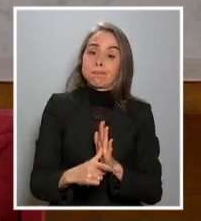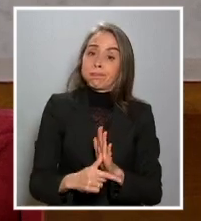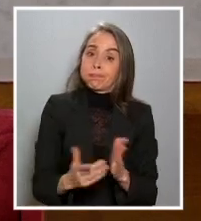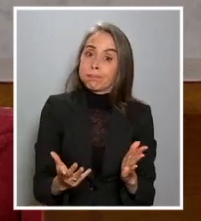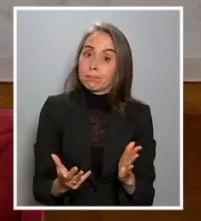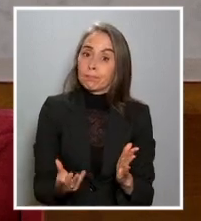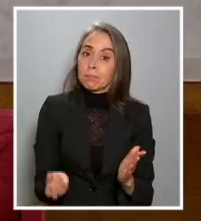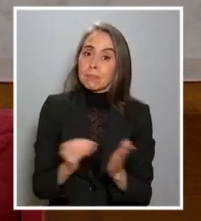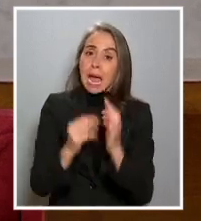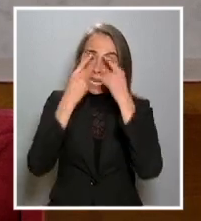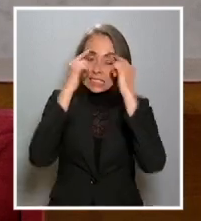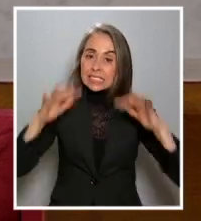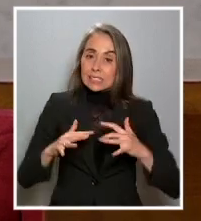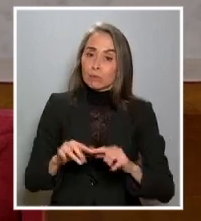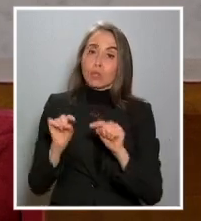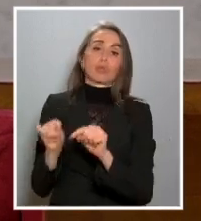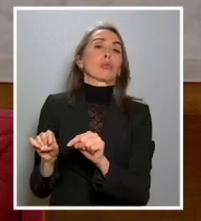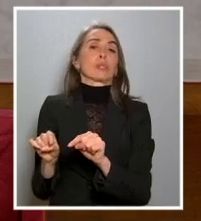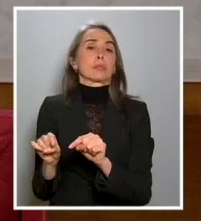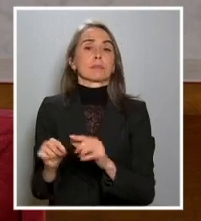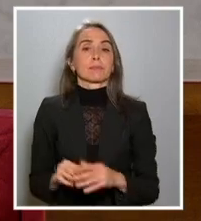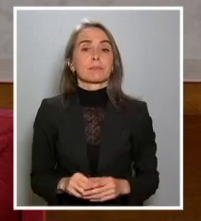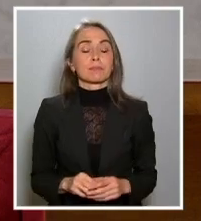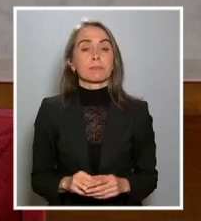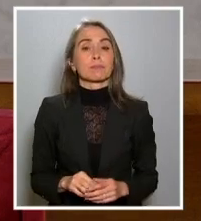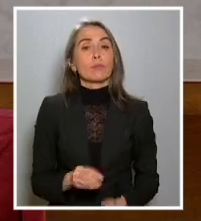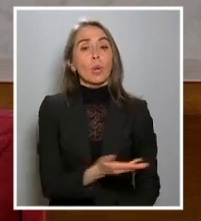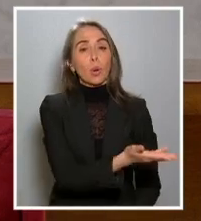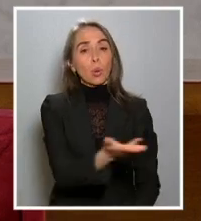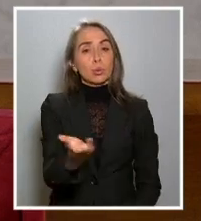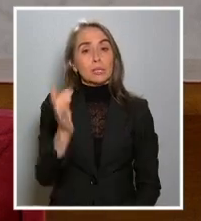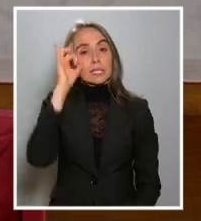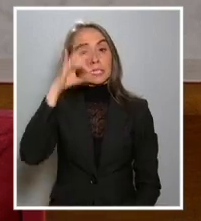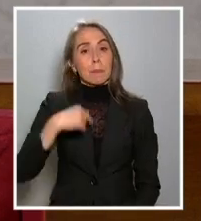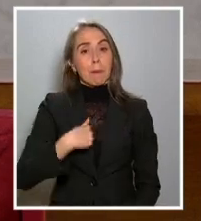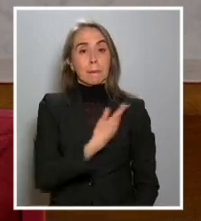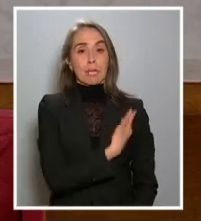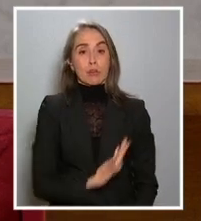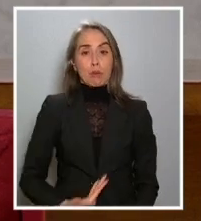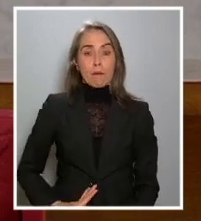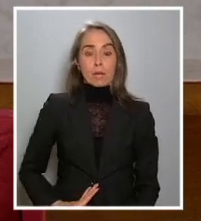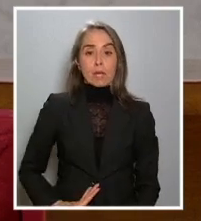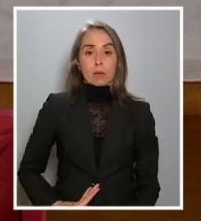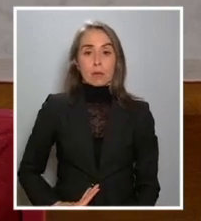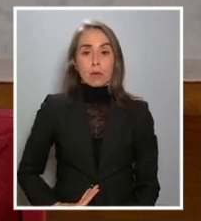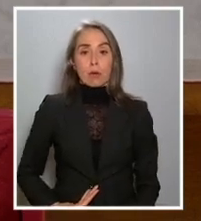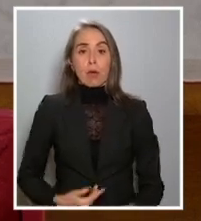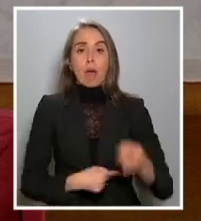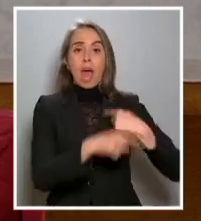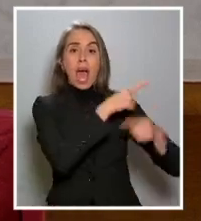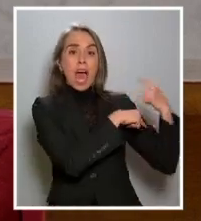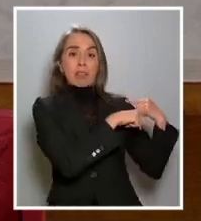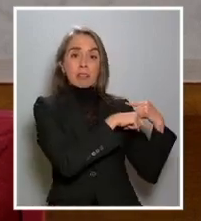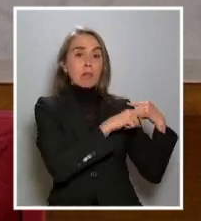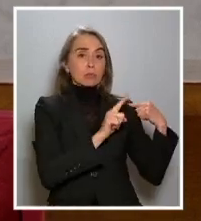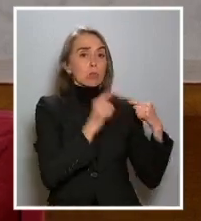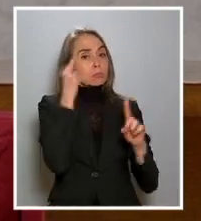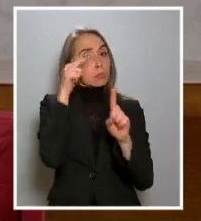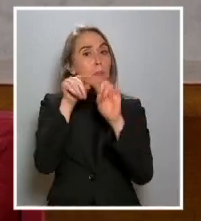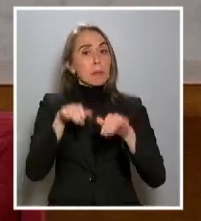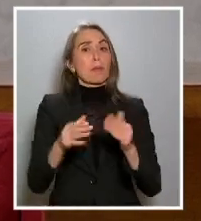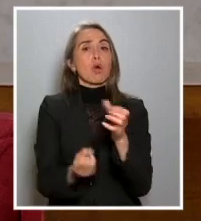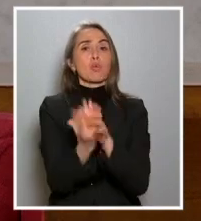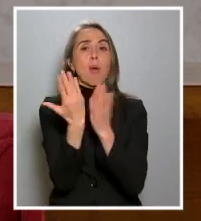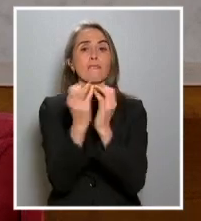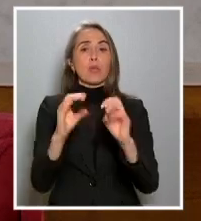poner más esfuerzo en esta tarea. Pero sepan que mi gobierno no va a dar marcha atrás en el camino hacia una nueva educación pública para